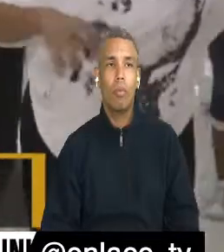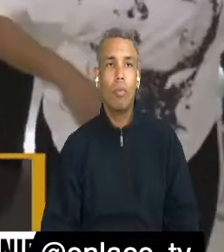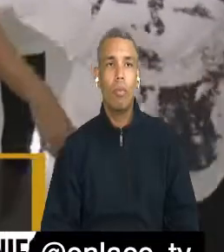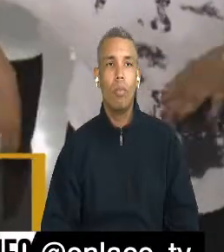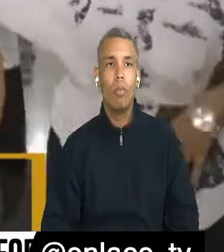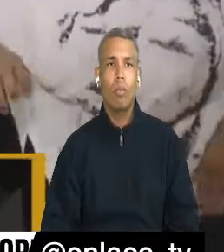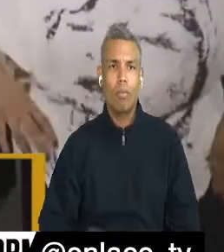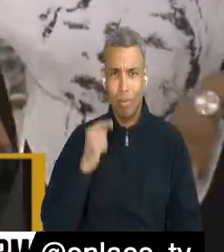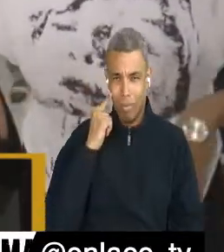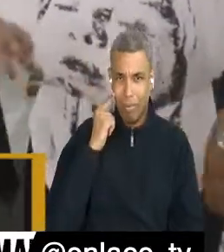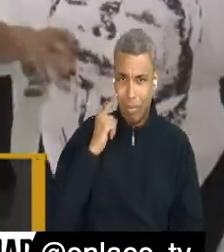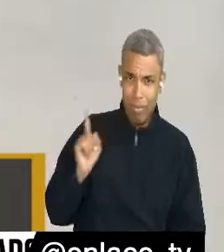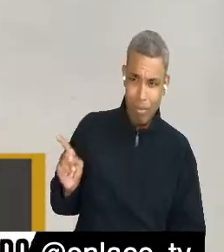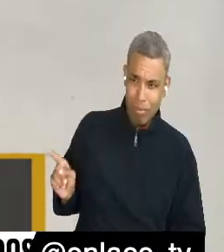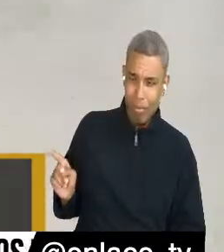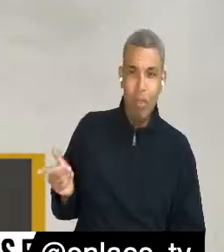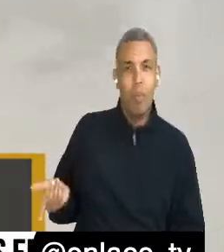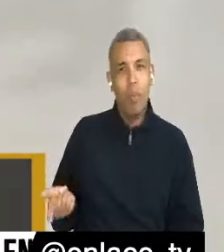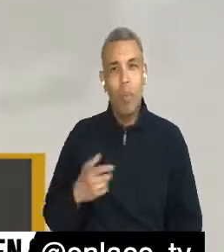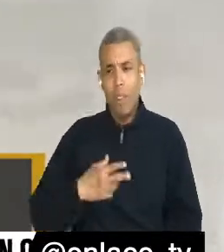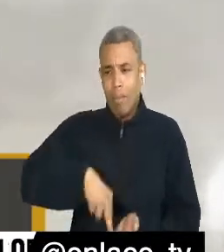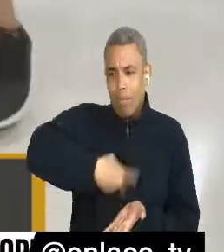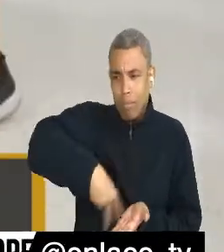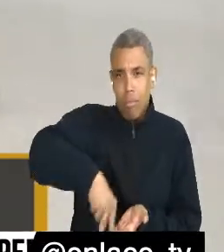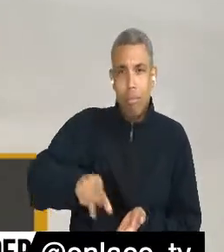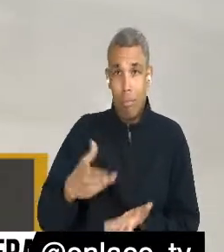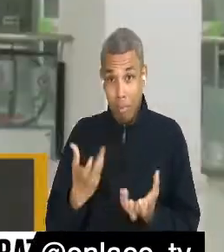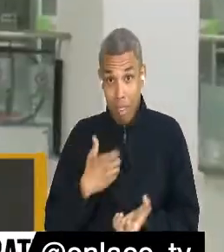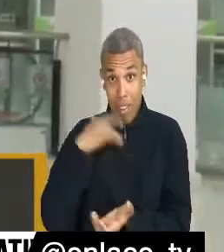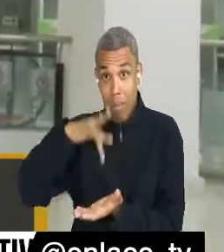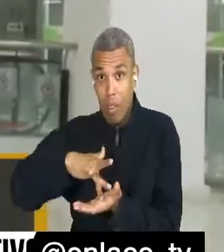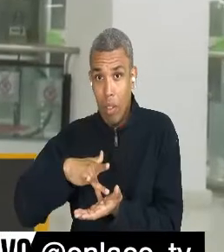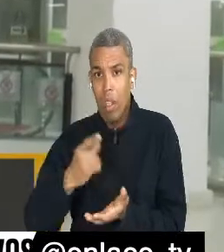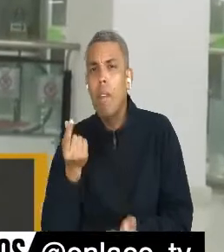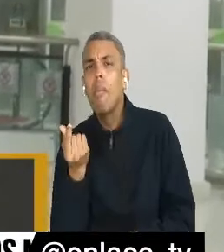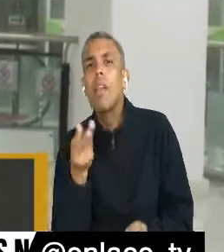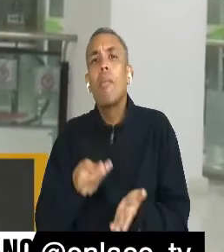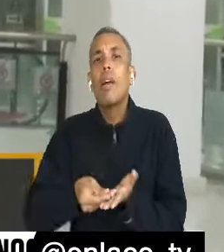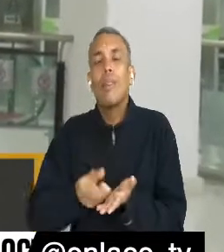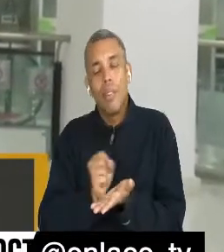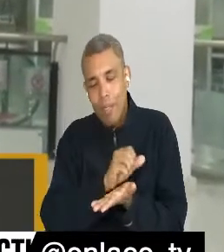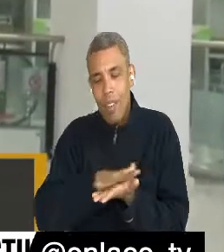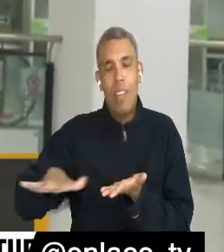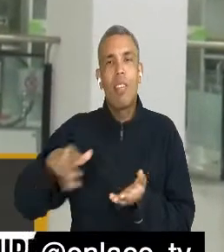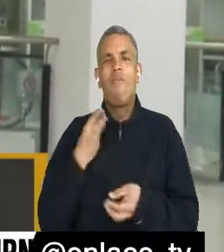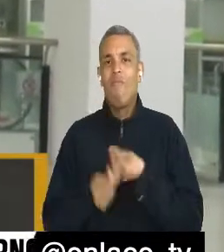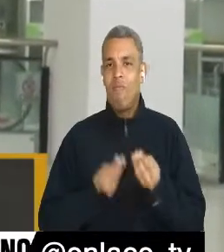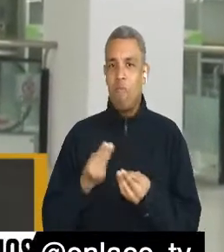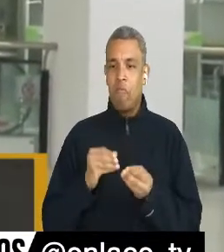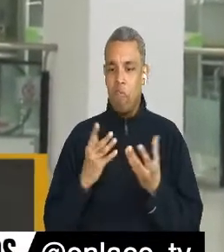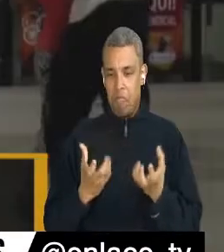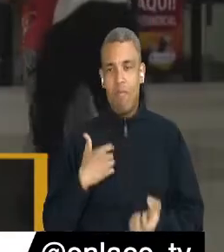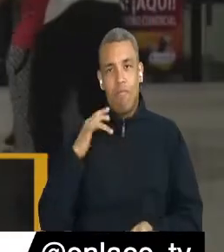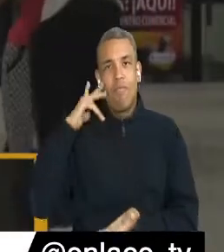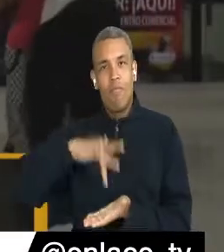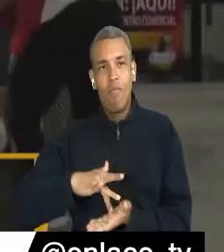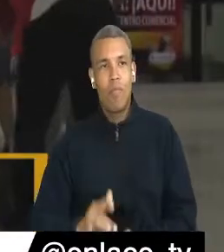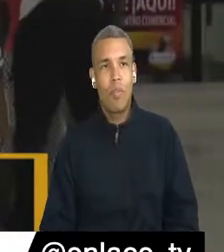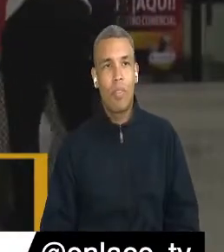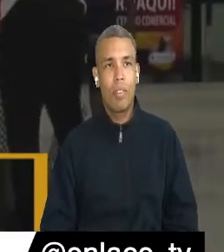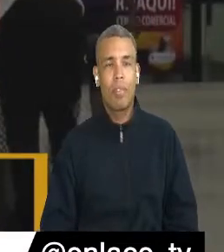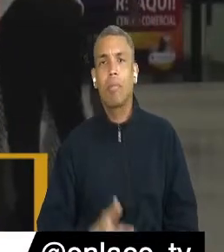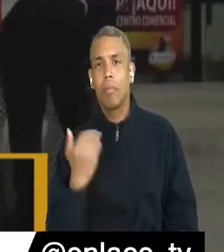Estas clases de baile latino son completamente gratis y usted puede disfrutar de ellas. Lo único que debe hacer es estar dispuesto para aprender. Los esperamos